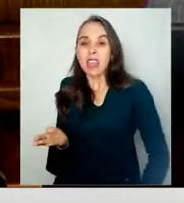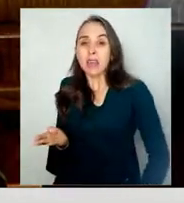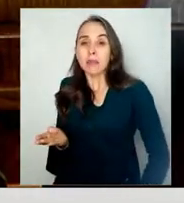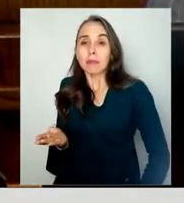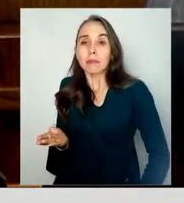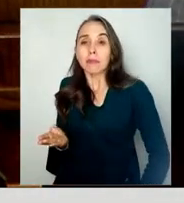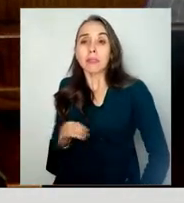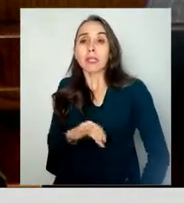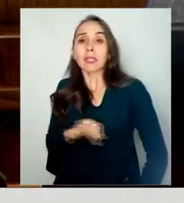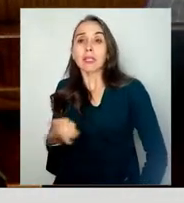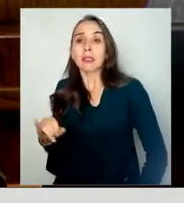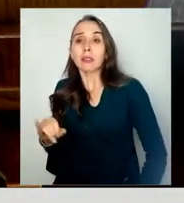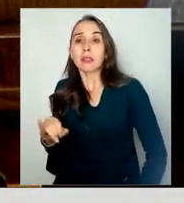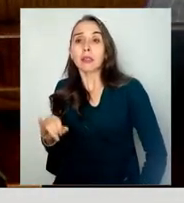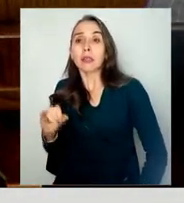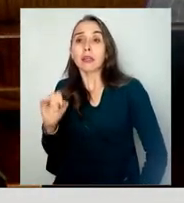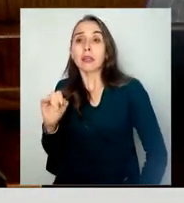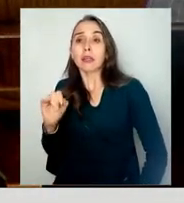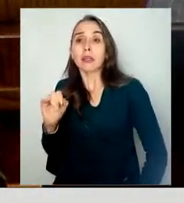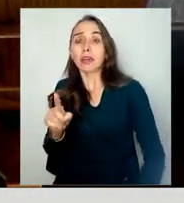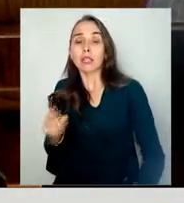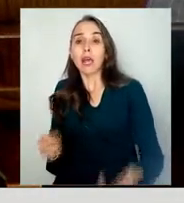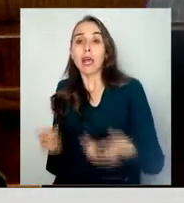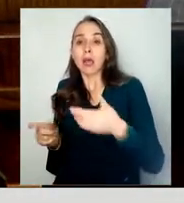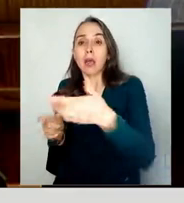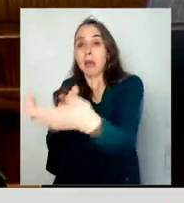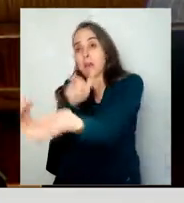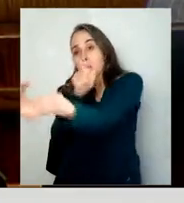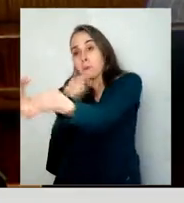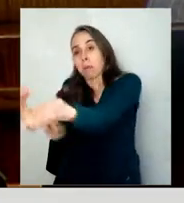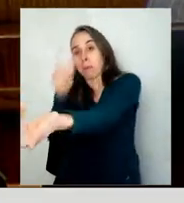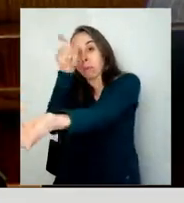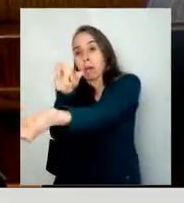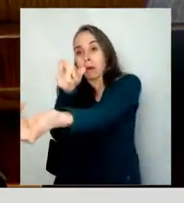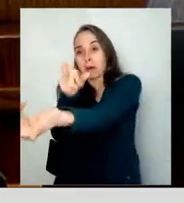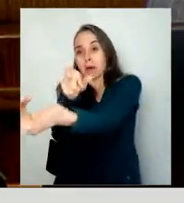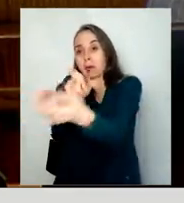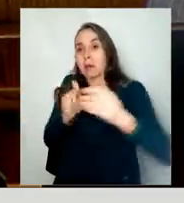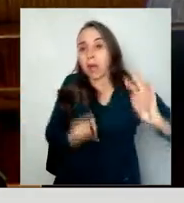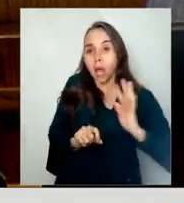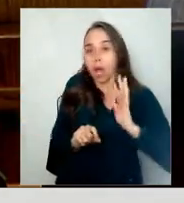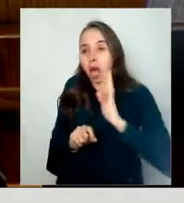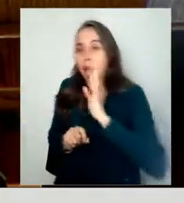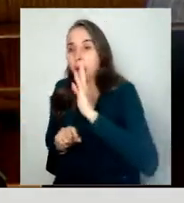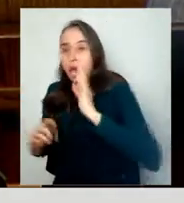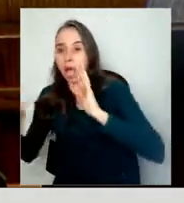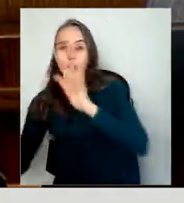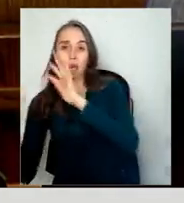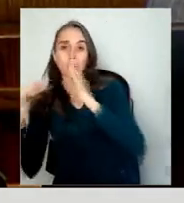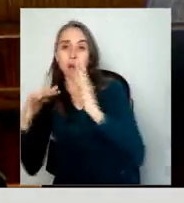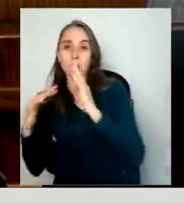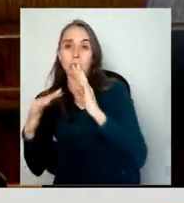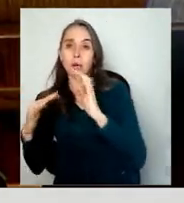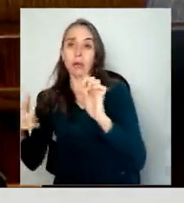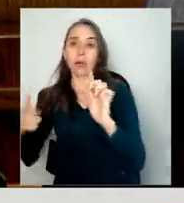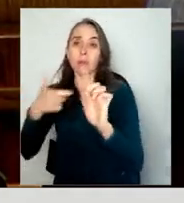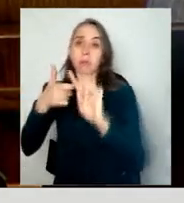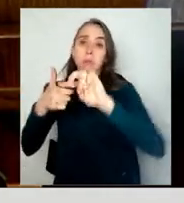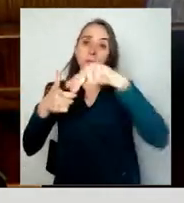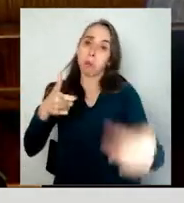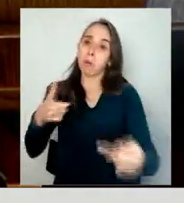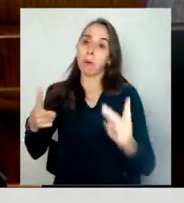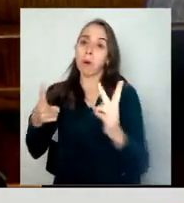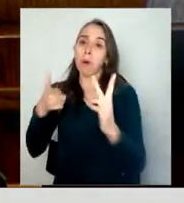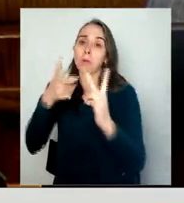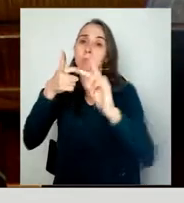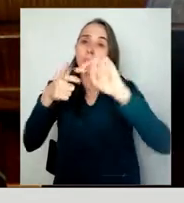seguido ordenó cargar bayonetas y salieron a combatir uno uno fueron cayendo y